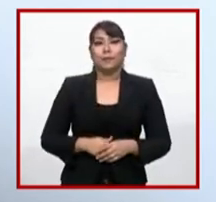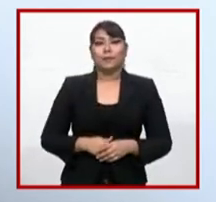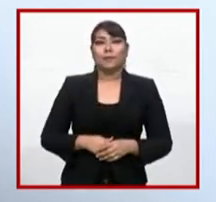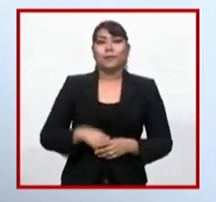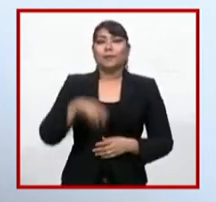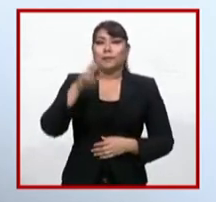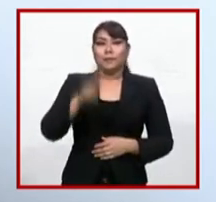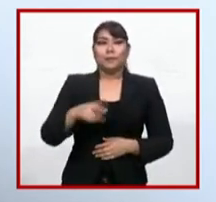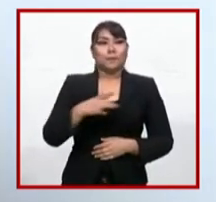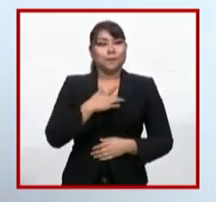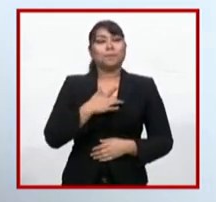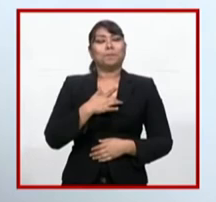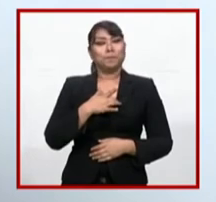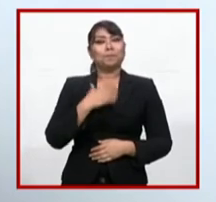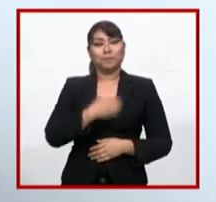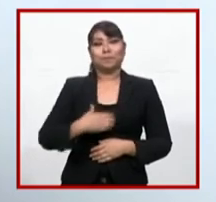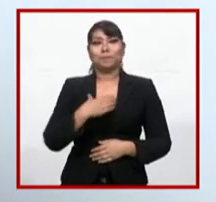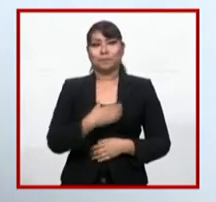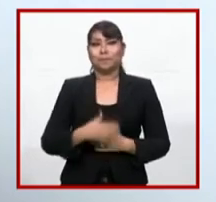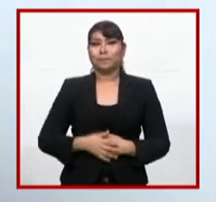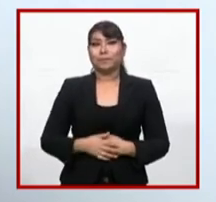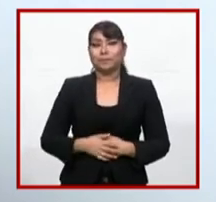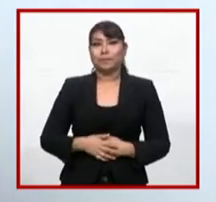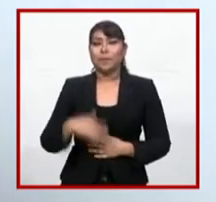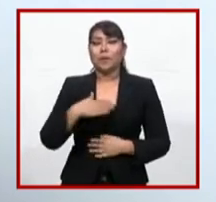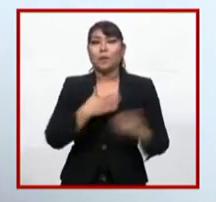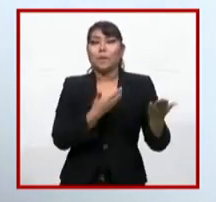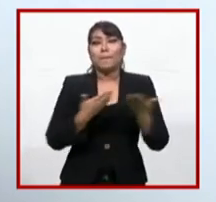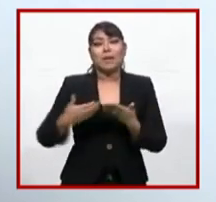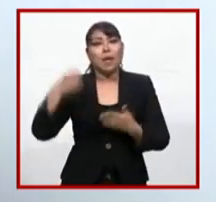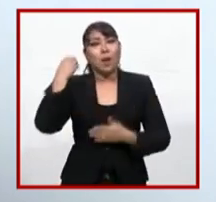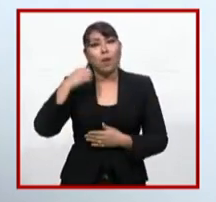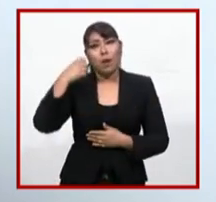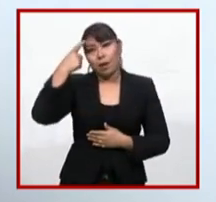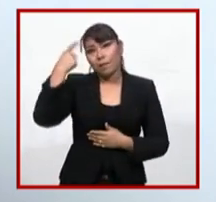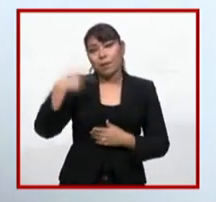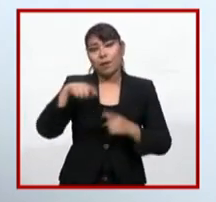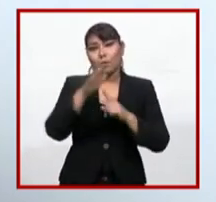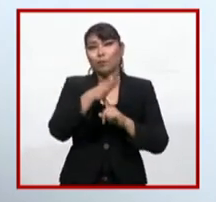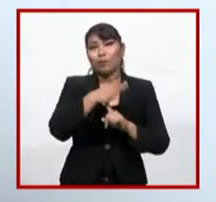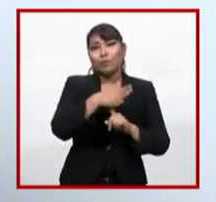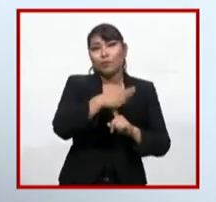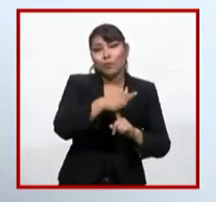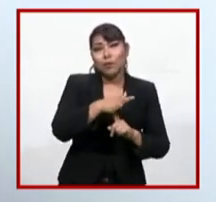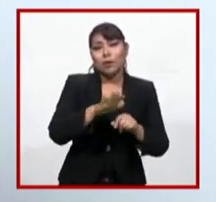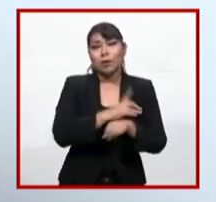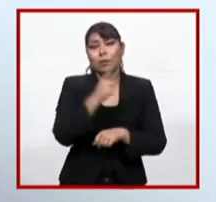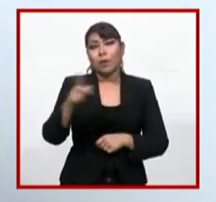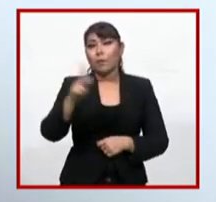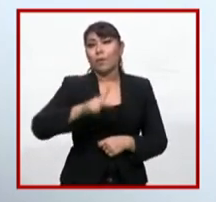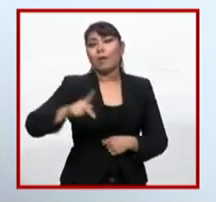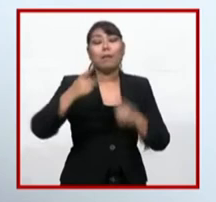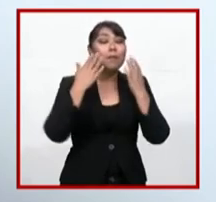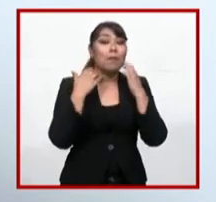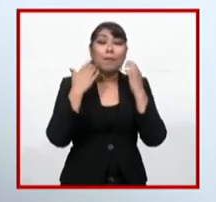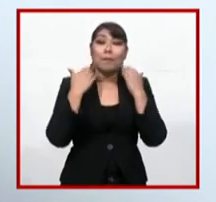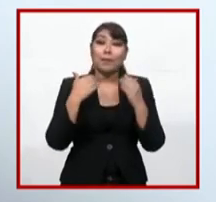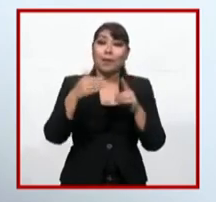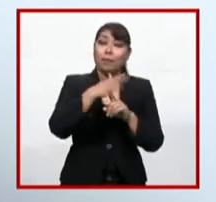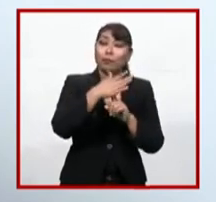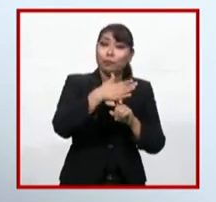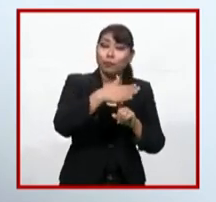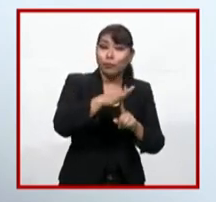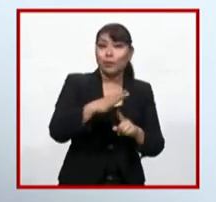verdad muy bien. Vinimos a la ciudad de Oaxaca a recibir una ambulancia porque el pueblo de Collantes no tenía ambulancia